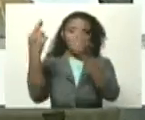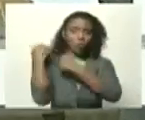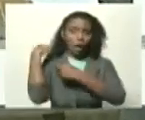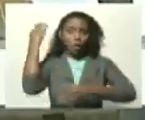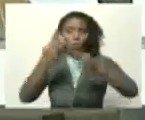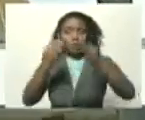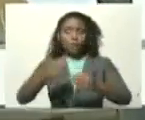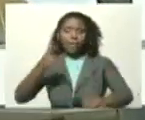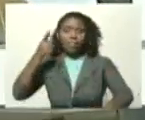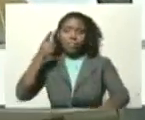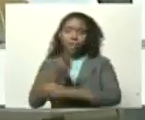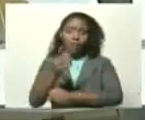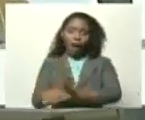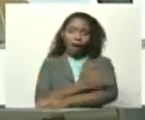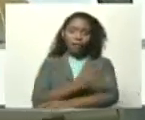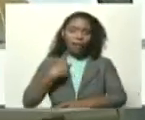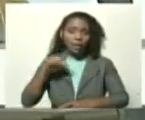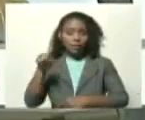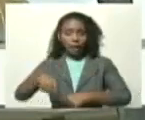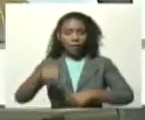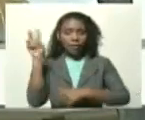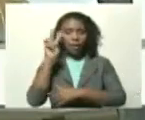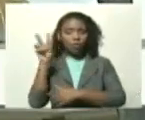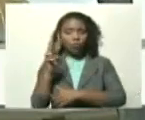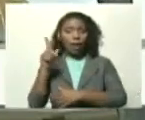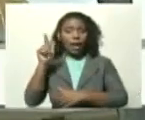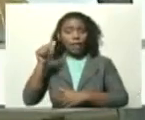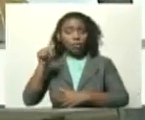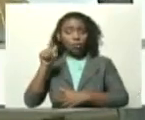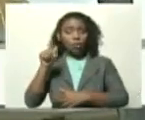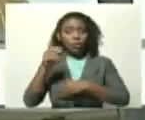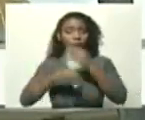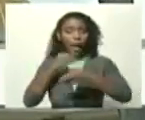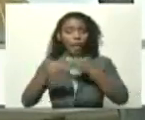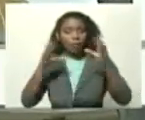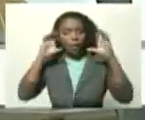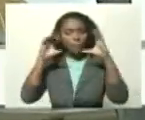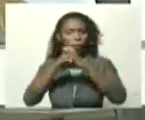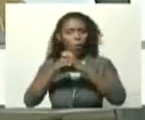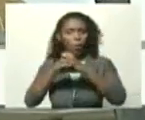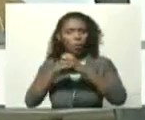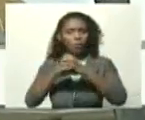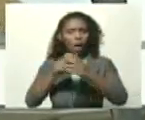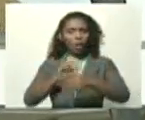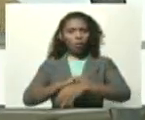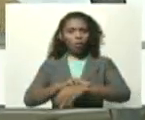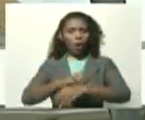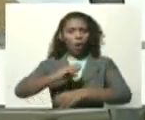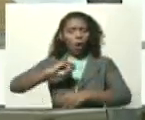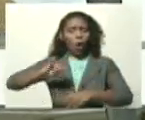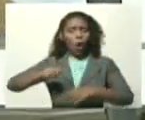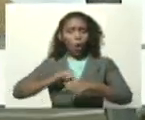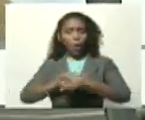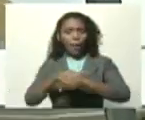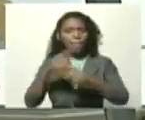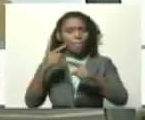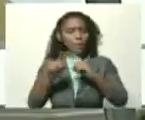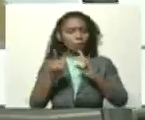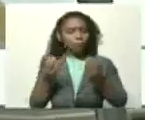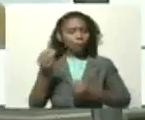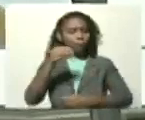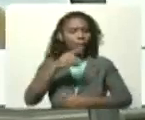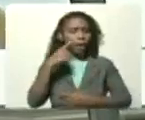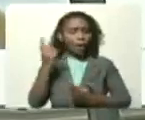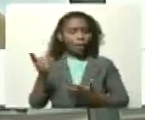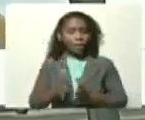debe prevalecer acá en Venezuela, y en eso ha sido bastante enfático el doctor Jorge Rodríguez, pero además